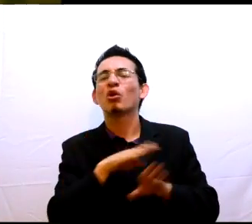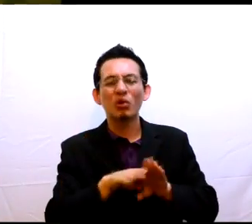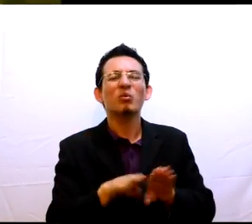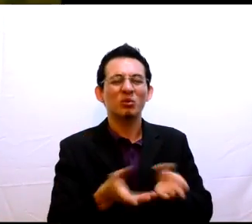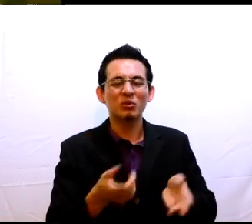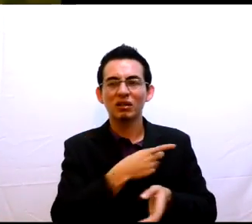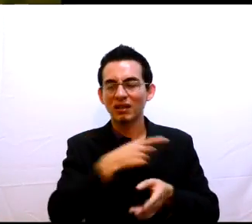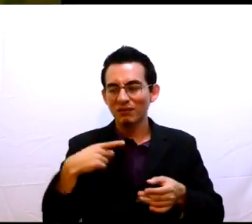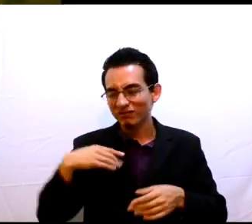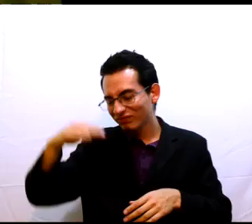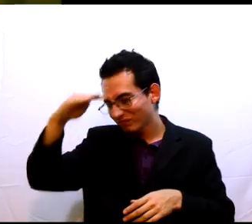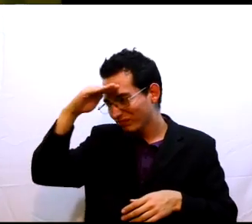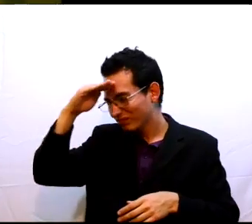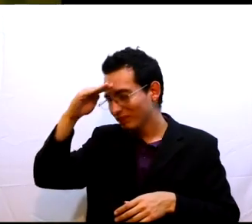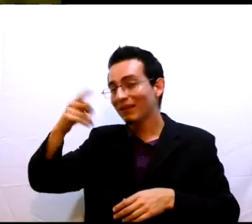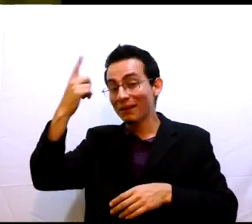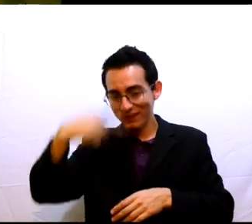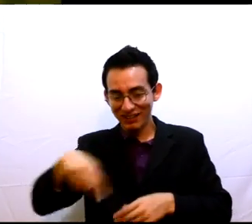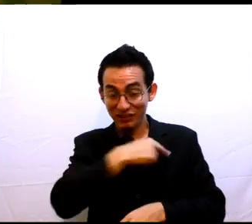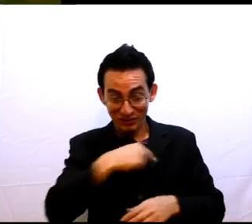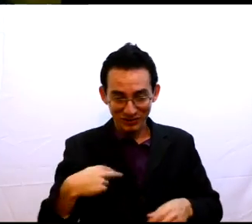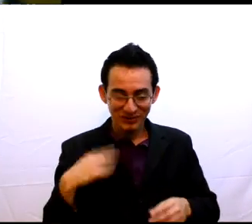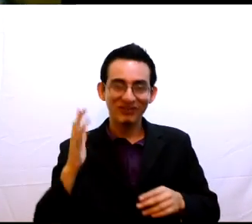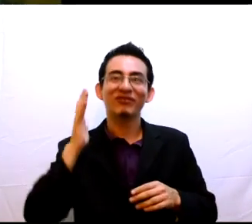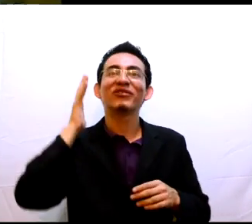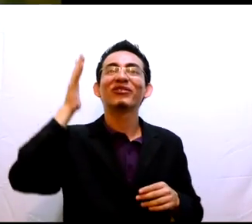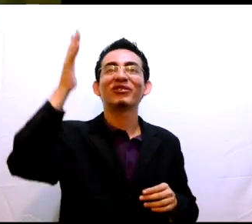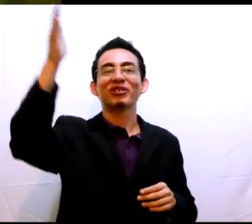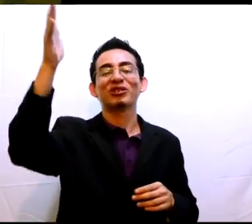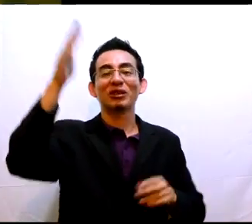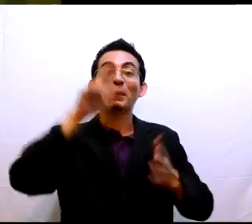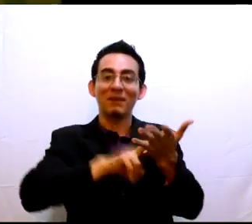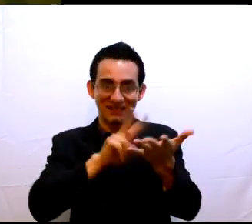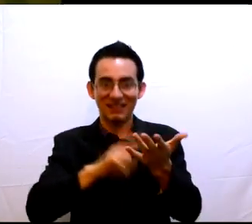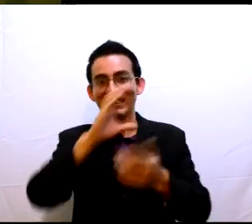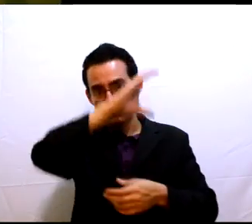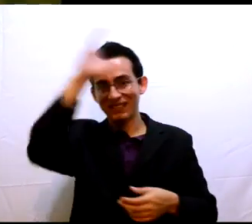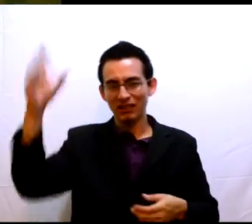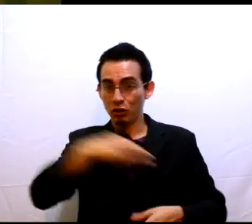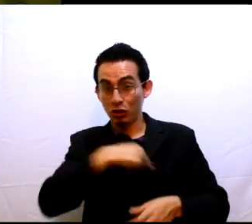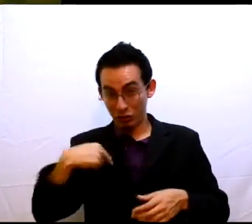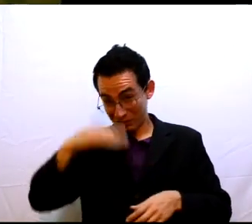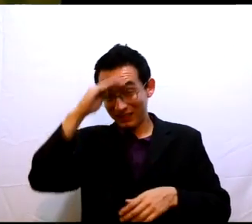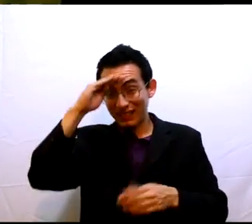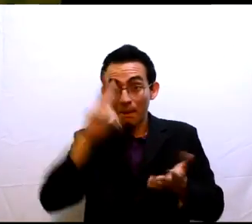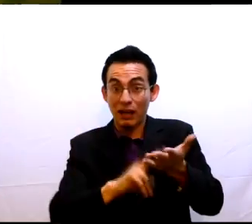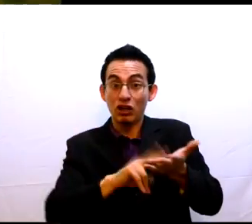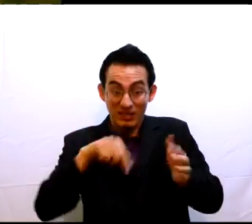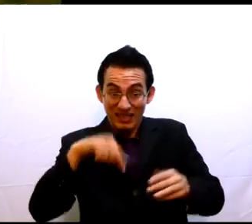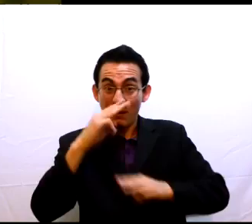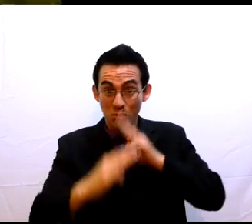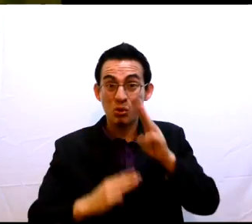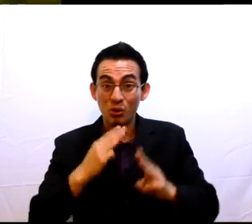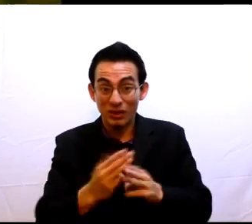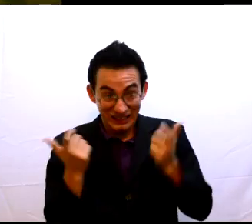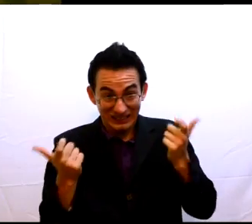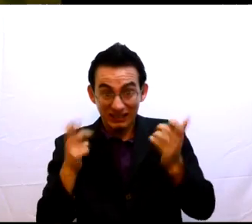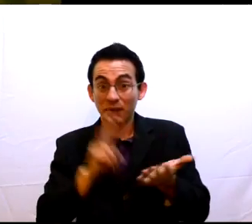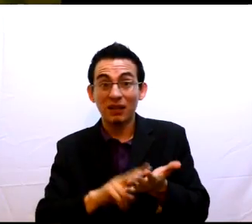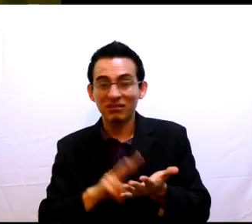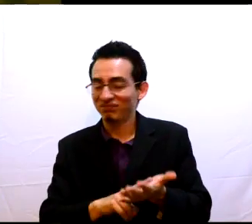hacernos tesoros en el cielo porque nosotros no debemos hacerlos aquí en la tierra ahora que no fíjate en lo que dice mateo 6